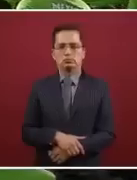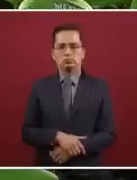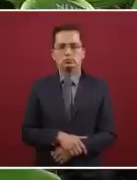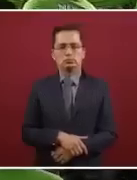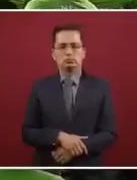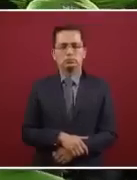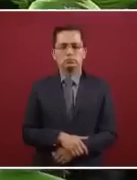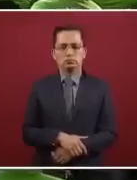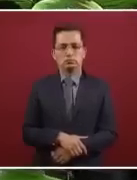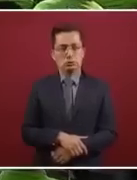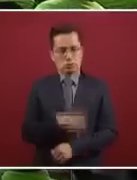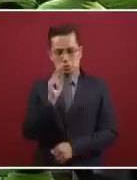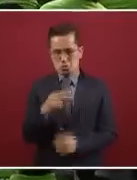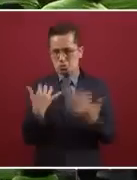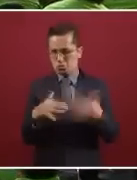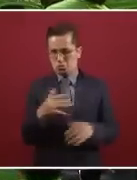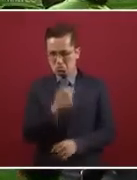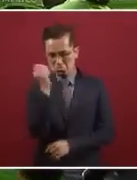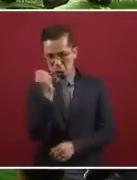Se rayaron.